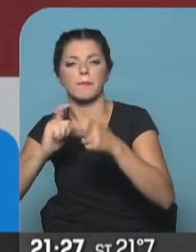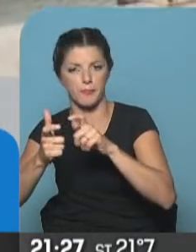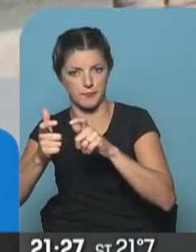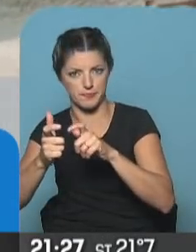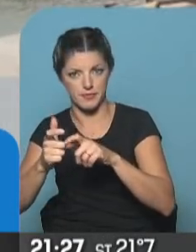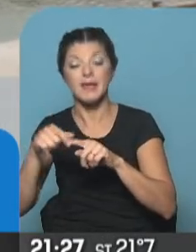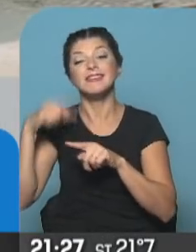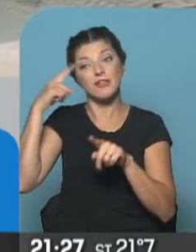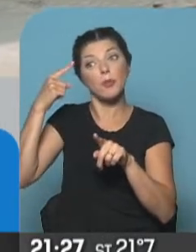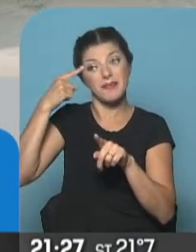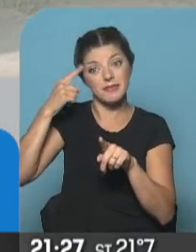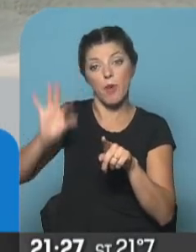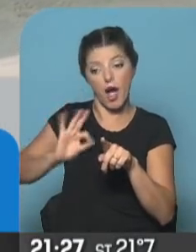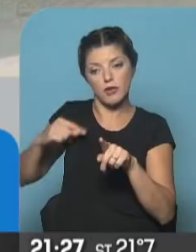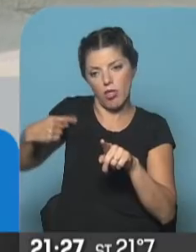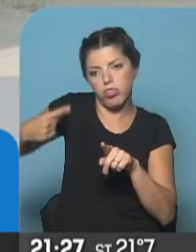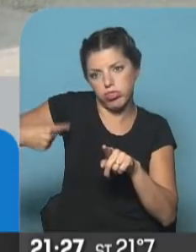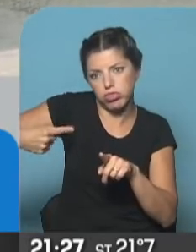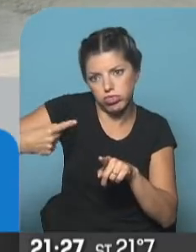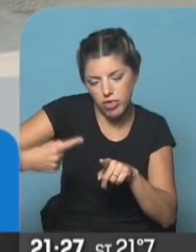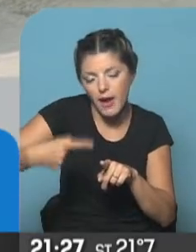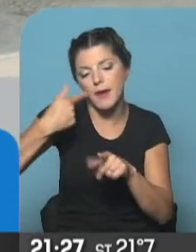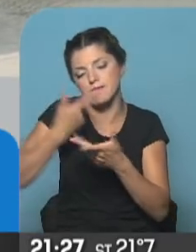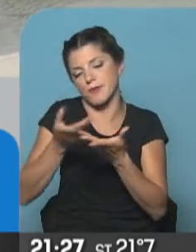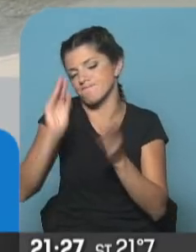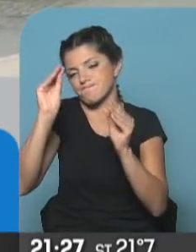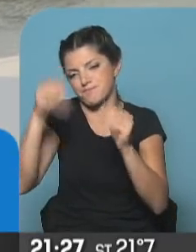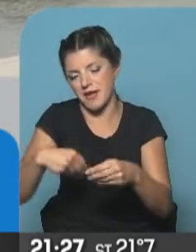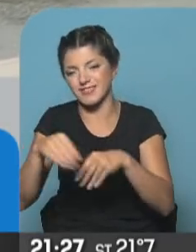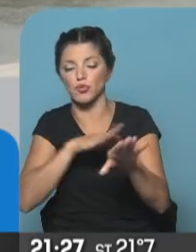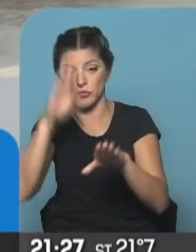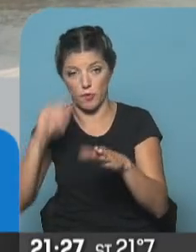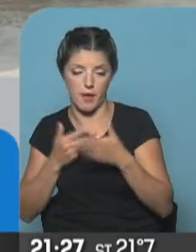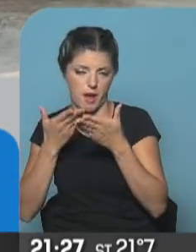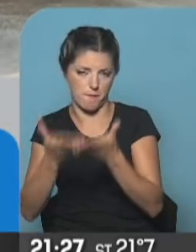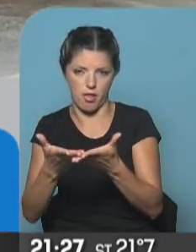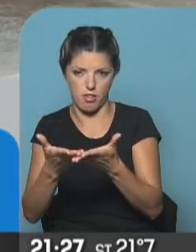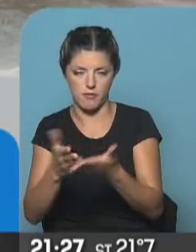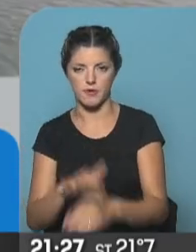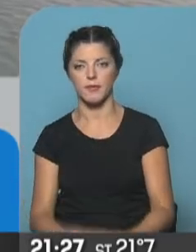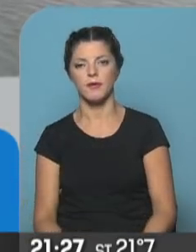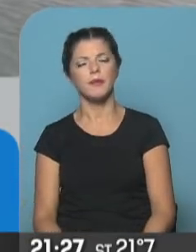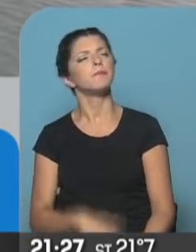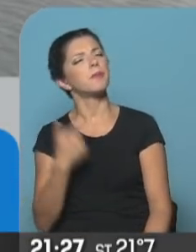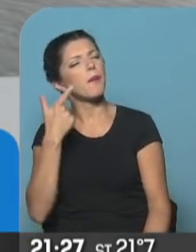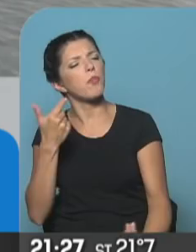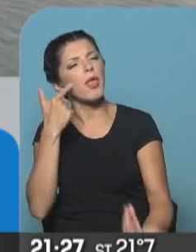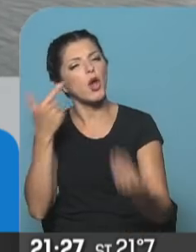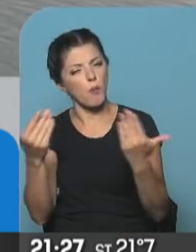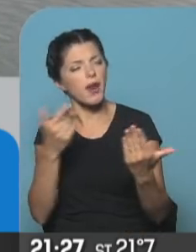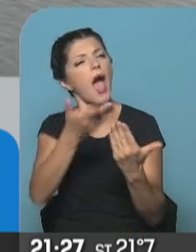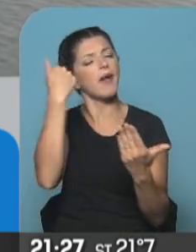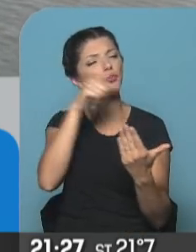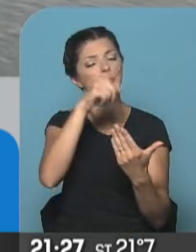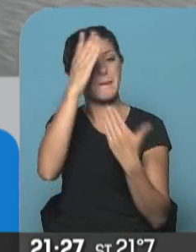en el tiempo produce prácticamente el colapso que en este momento estamos viviendo en la fuerza. Para tener una comparación, en la época en que usted era ministro con